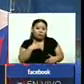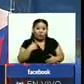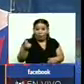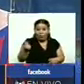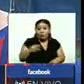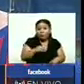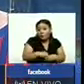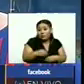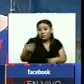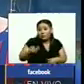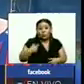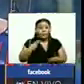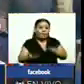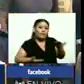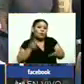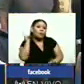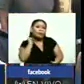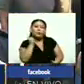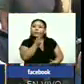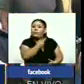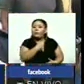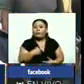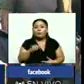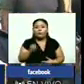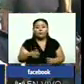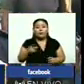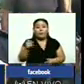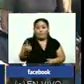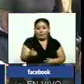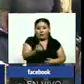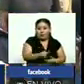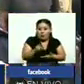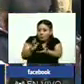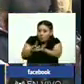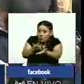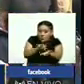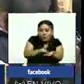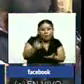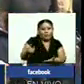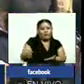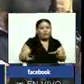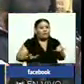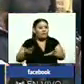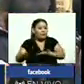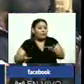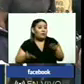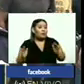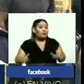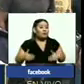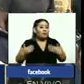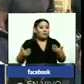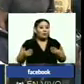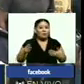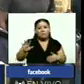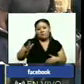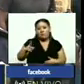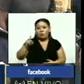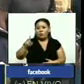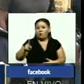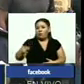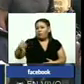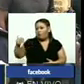ingresos económicos, vendía perfumes, ¿verdad? Personas extorsionaban al sector comercio y tenían pues año y medio de